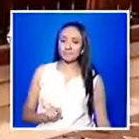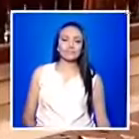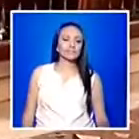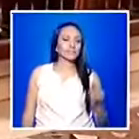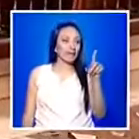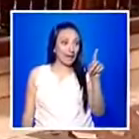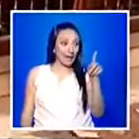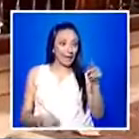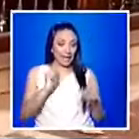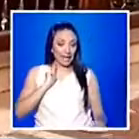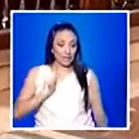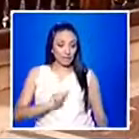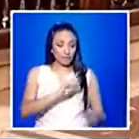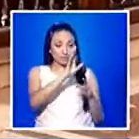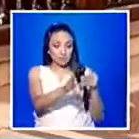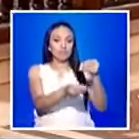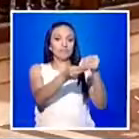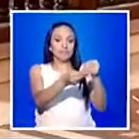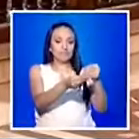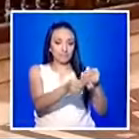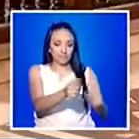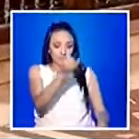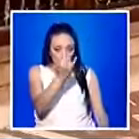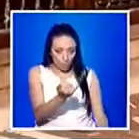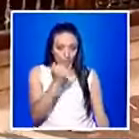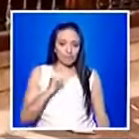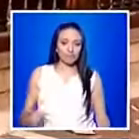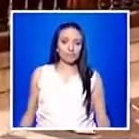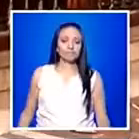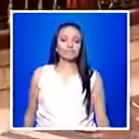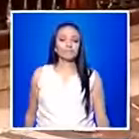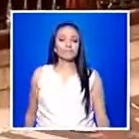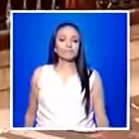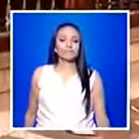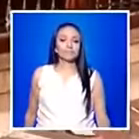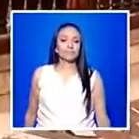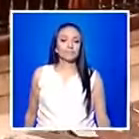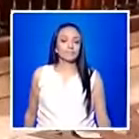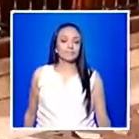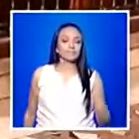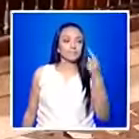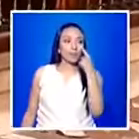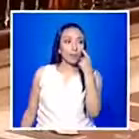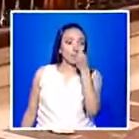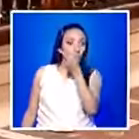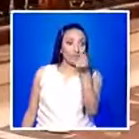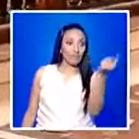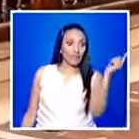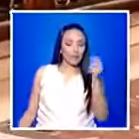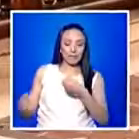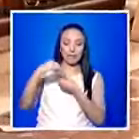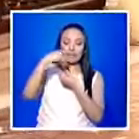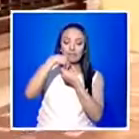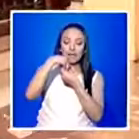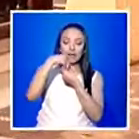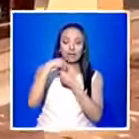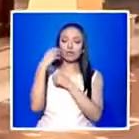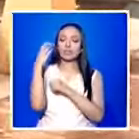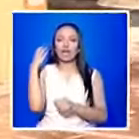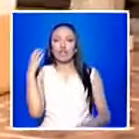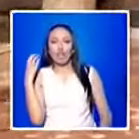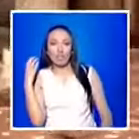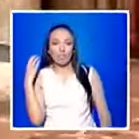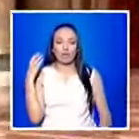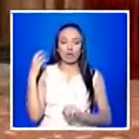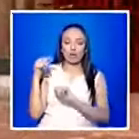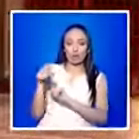Justamente esos detalles te los voy a dar en este momento. Sin duda, como ustedes pueden observar, estoy dentro de Santo Domingo, una capilla hermosa,